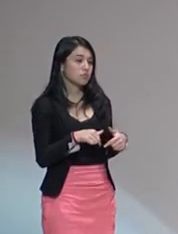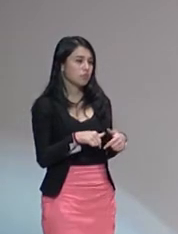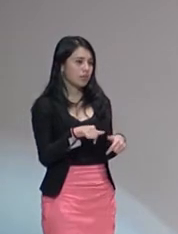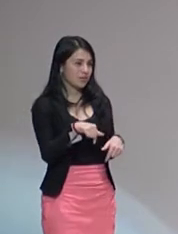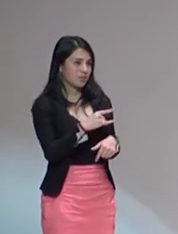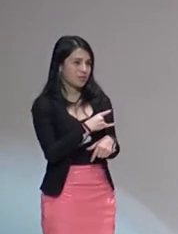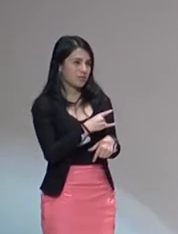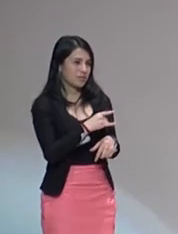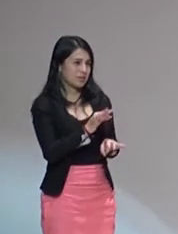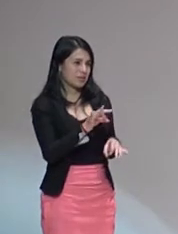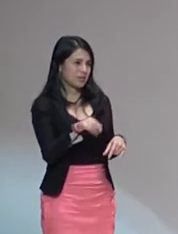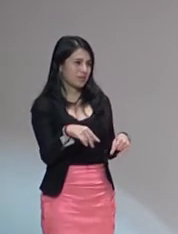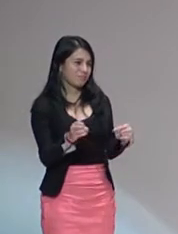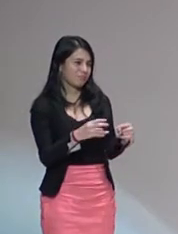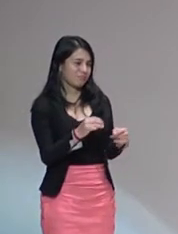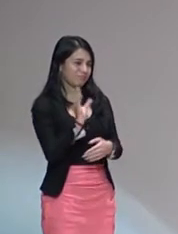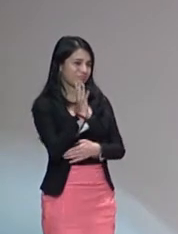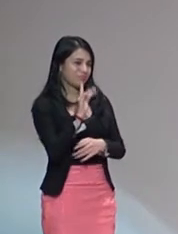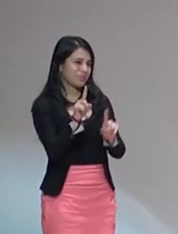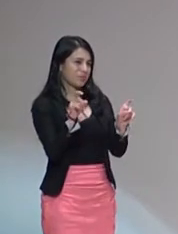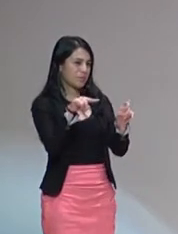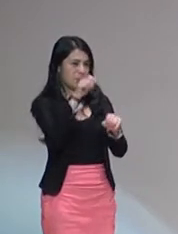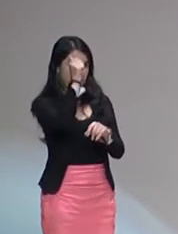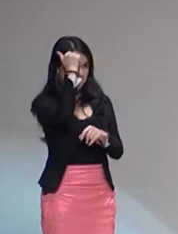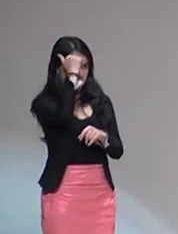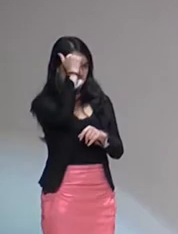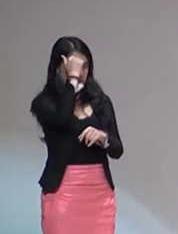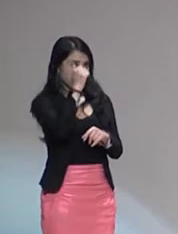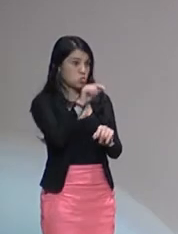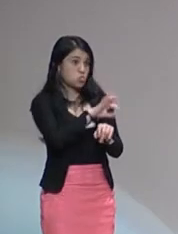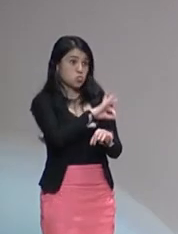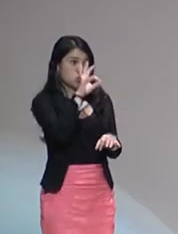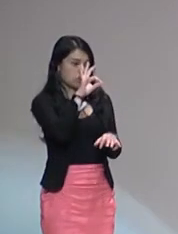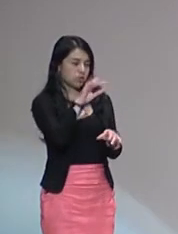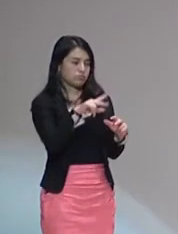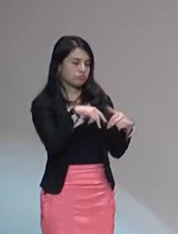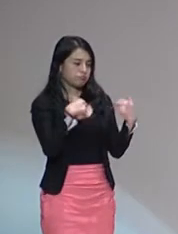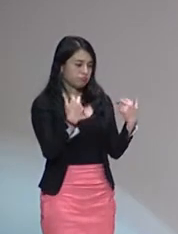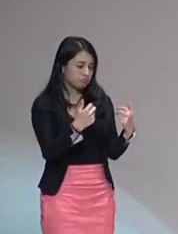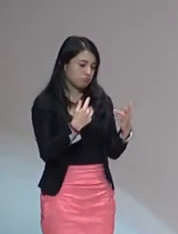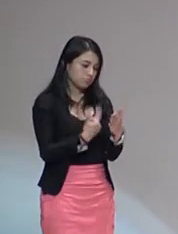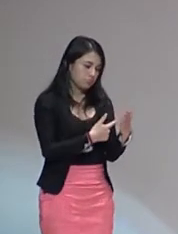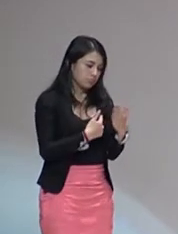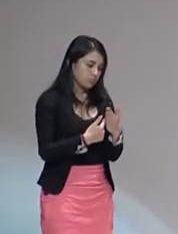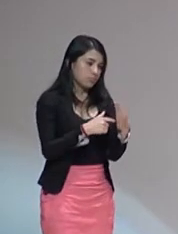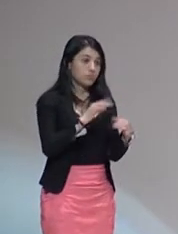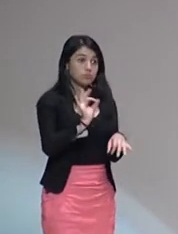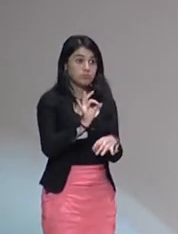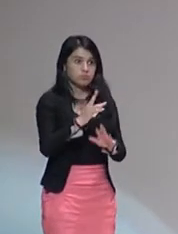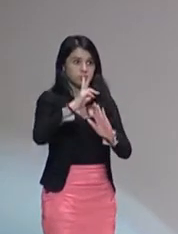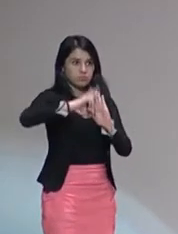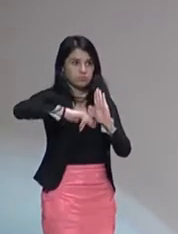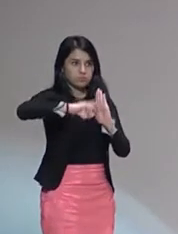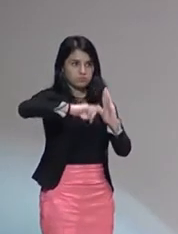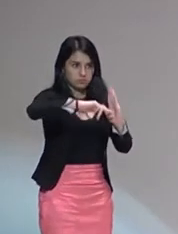cuando tengo estas conversaciones sobre temas de pedagogía, nunca me había sentado a conversar sobre Levinas, que es un autor que yo leo mucho, a Jean-Carles Mellich, que es alguien